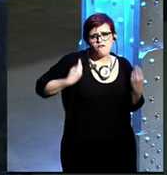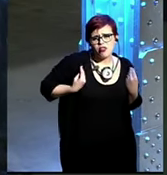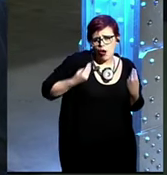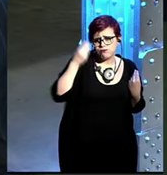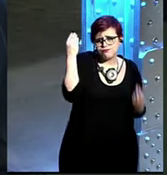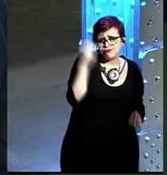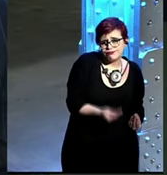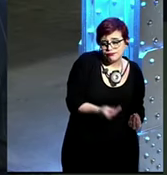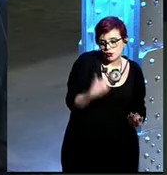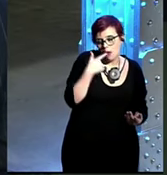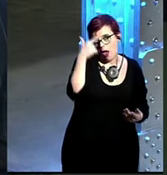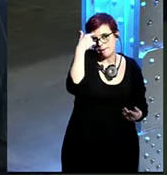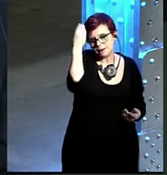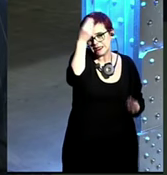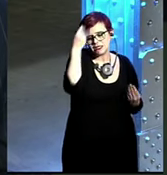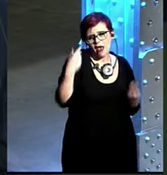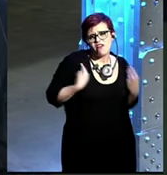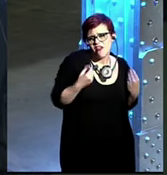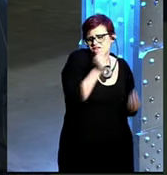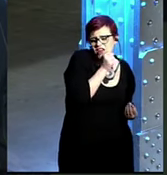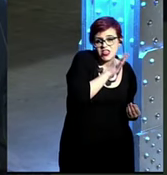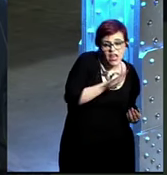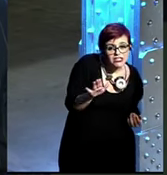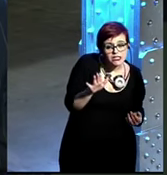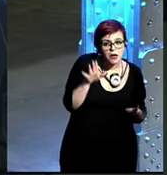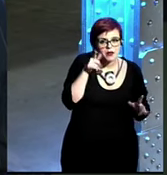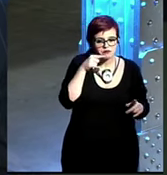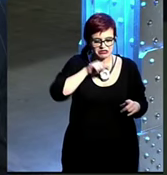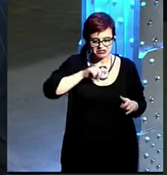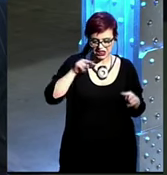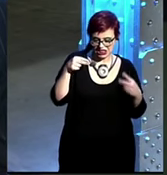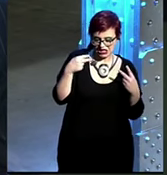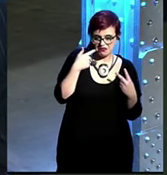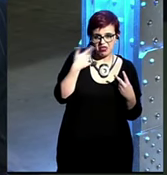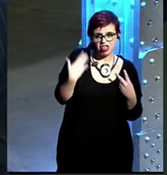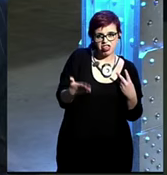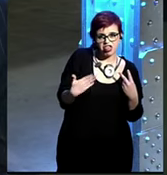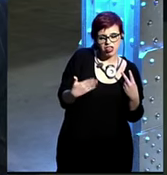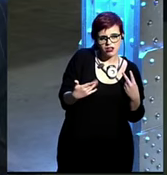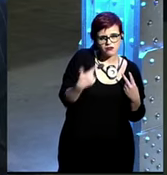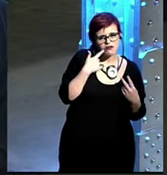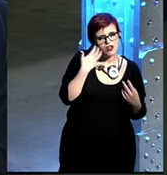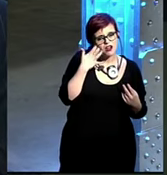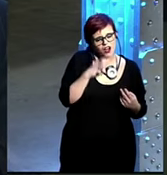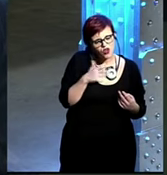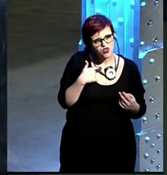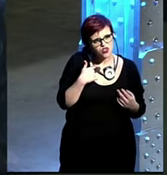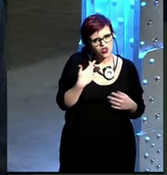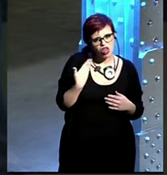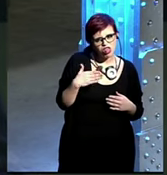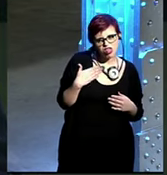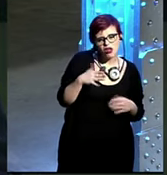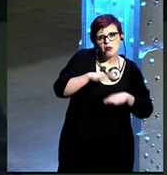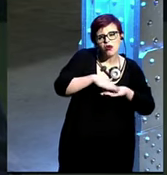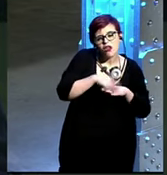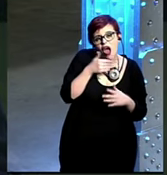intelectualmente sabes que tienes una vida fantástica, pero te sientes deplorable y miserable, pensarás, qué raro que me sienta tan miserable, seguro que hay